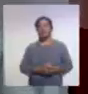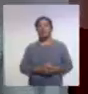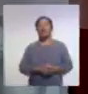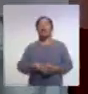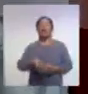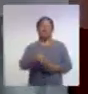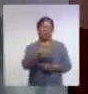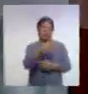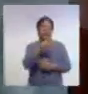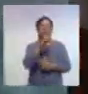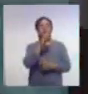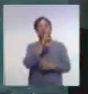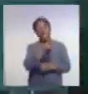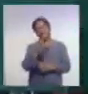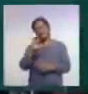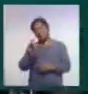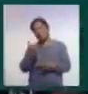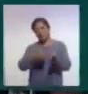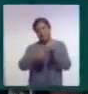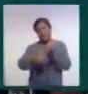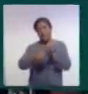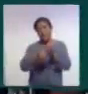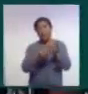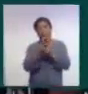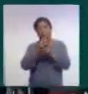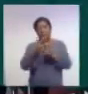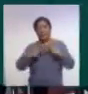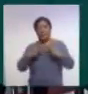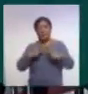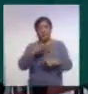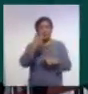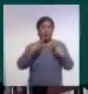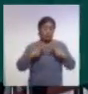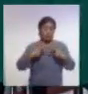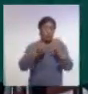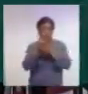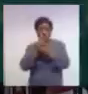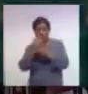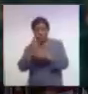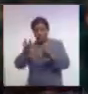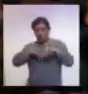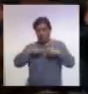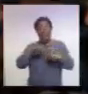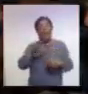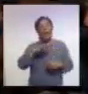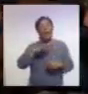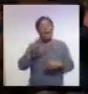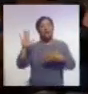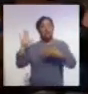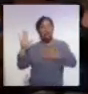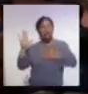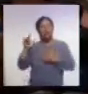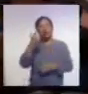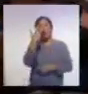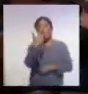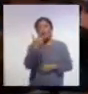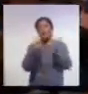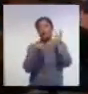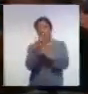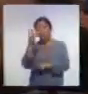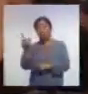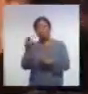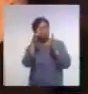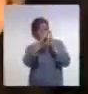oficiales del Registro Civil. La Coordinación del Registro Civil del Estado tomó protesta a 8 nuevos oficiales, quienes cumplieron